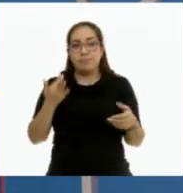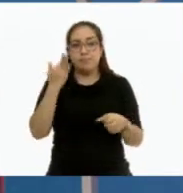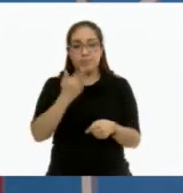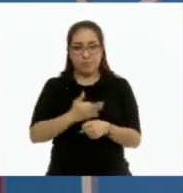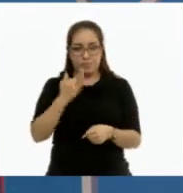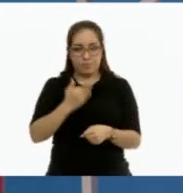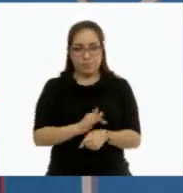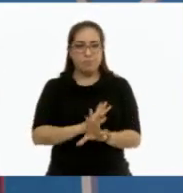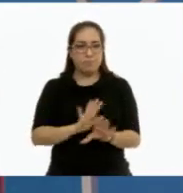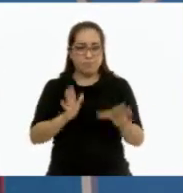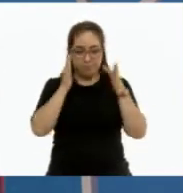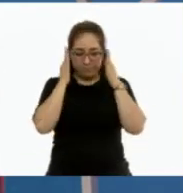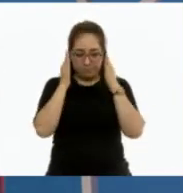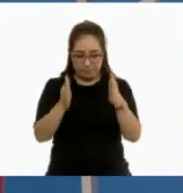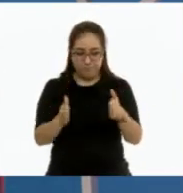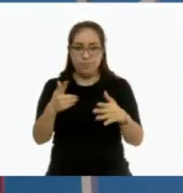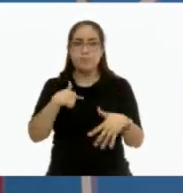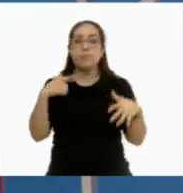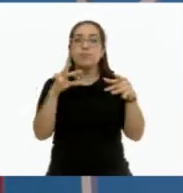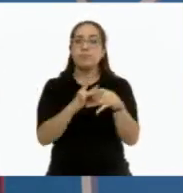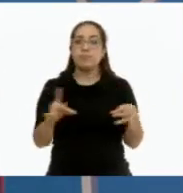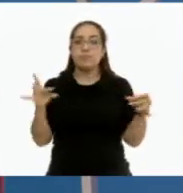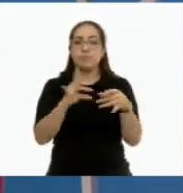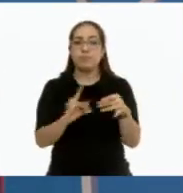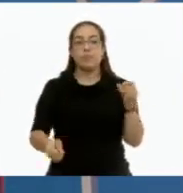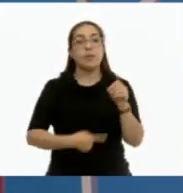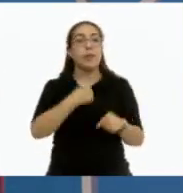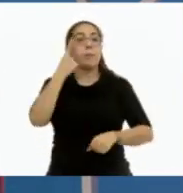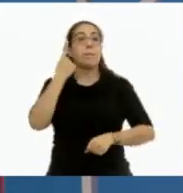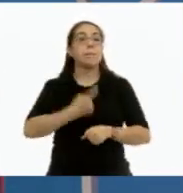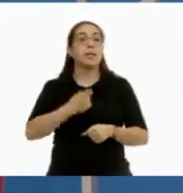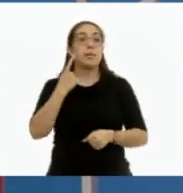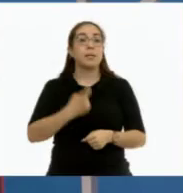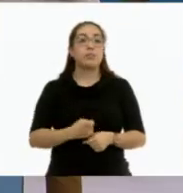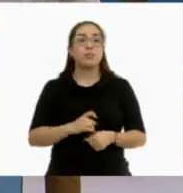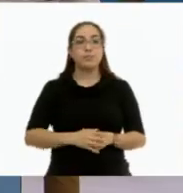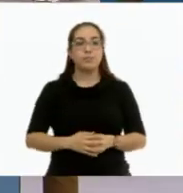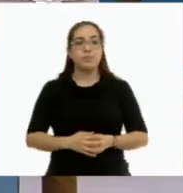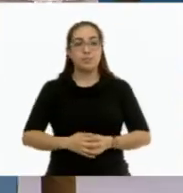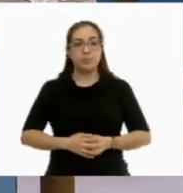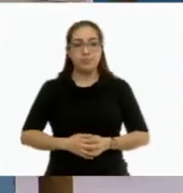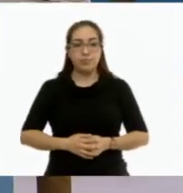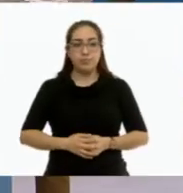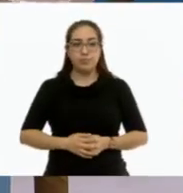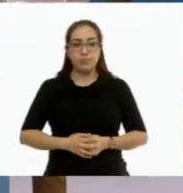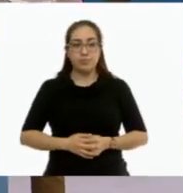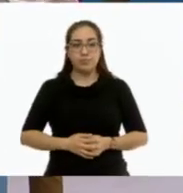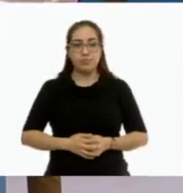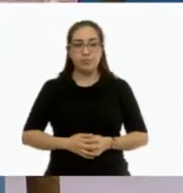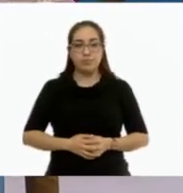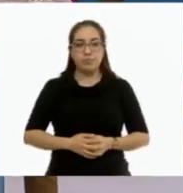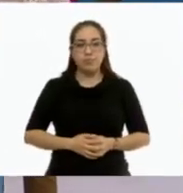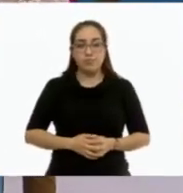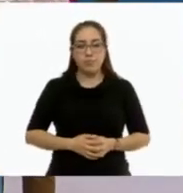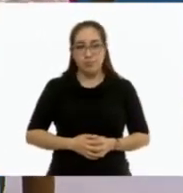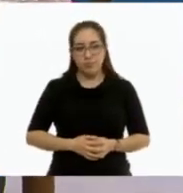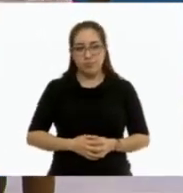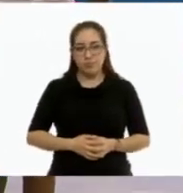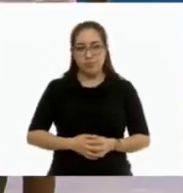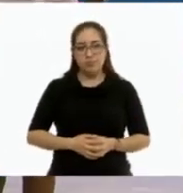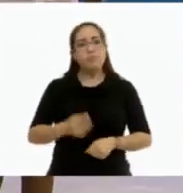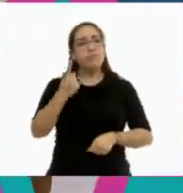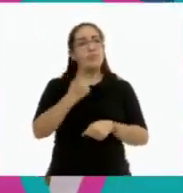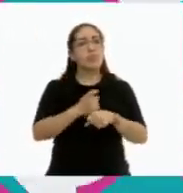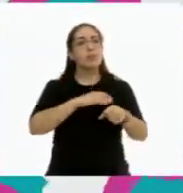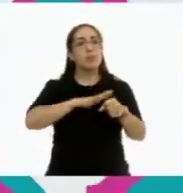en materia y les voy a explicar el primero de nuestros organizadores. Muy bien. Ajá. ¿Cuál es